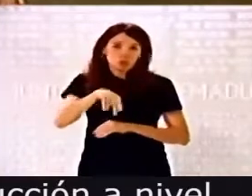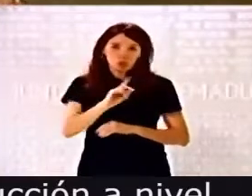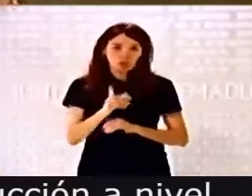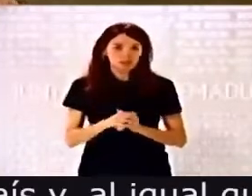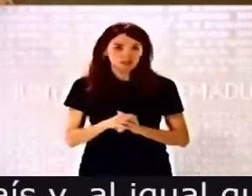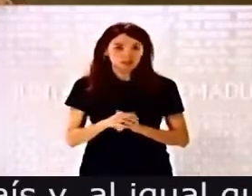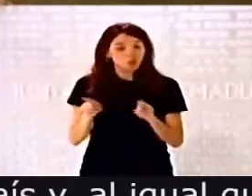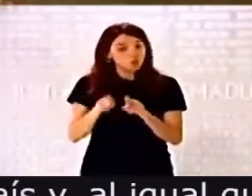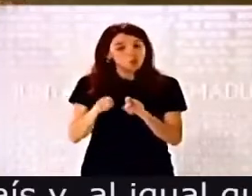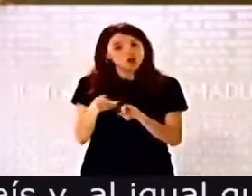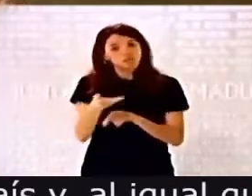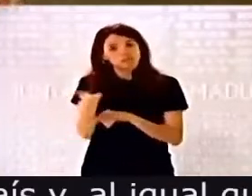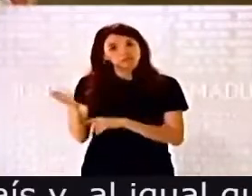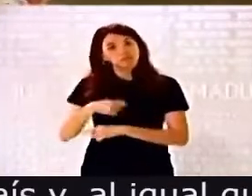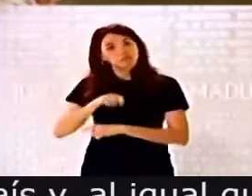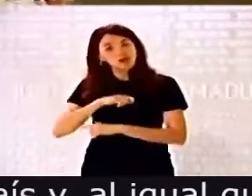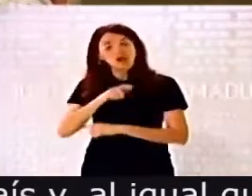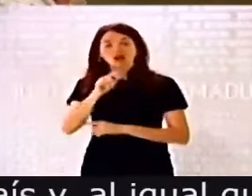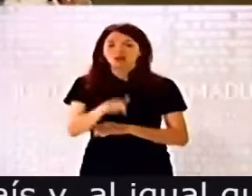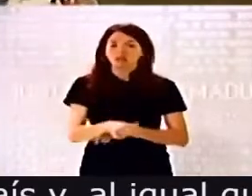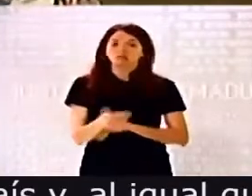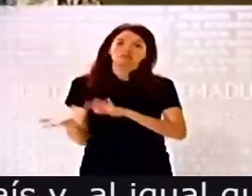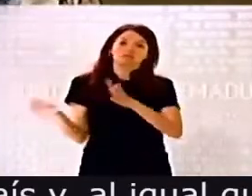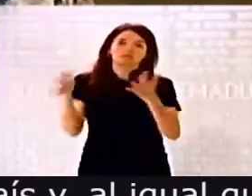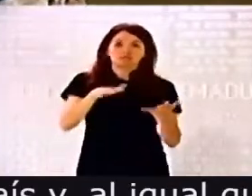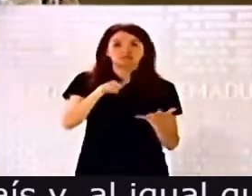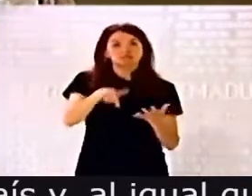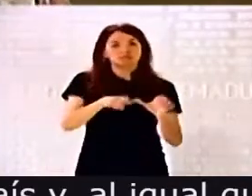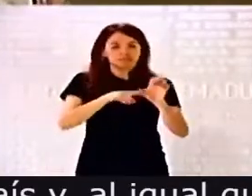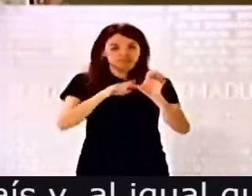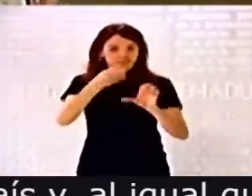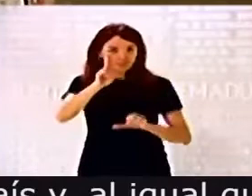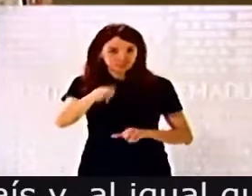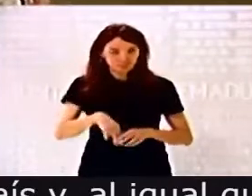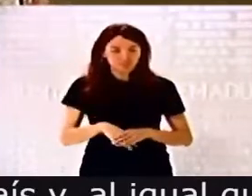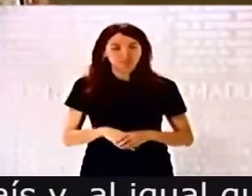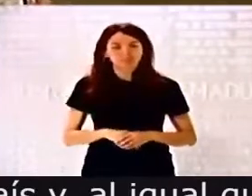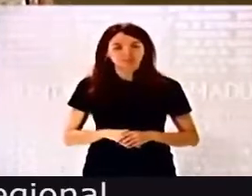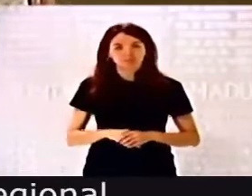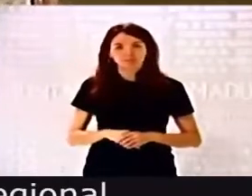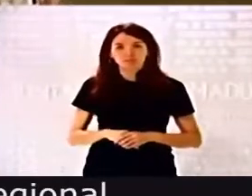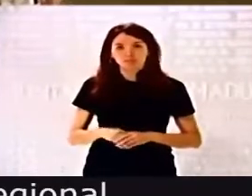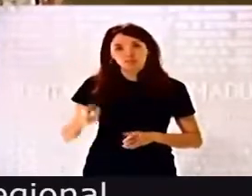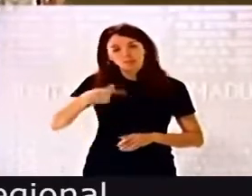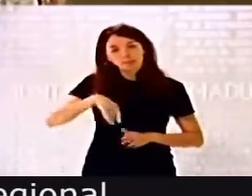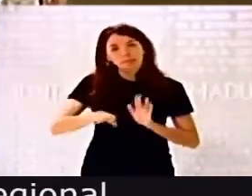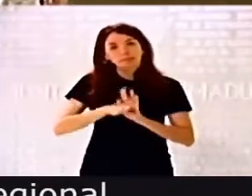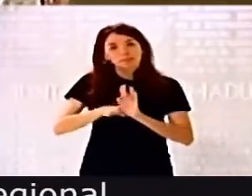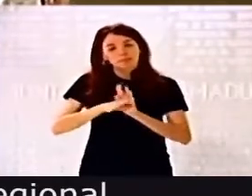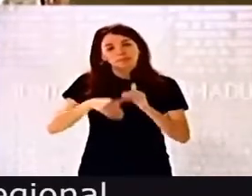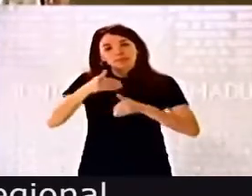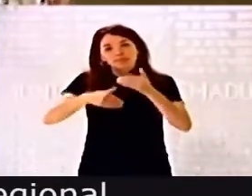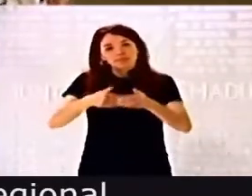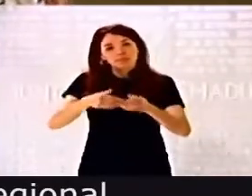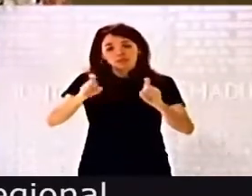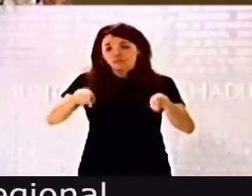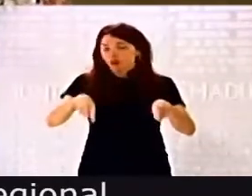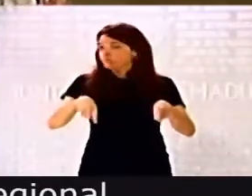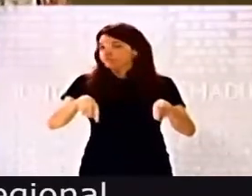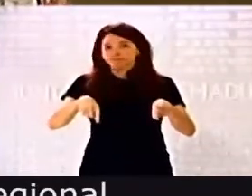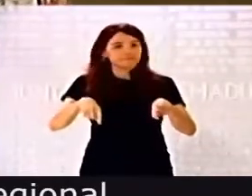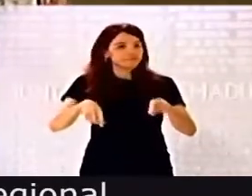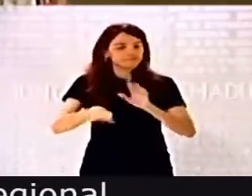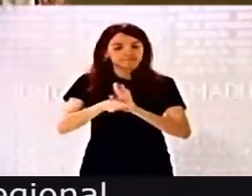nacional, aquí va a existir a nivel regional. Desde luego no hemos parado, no vamos a parar. Durante